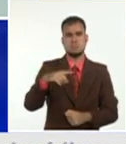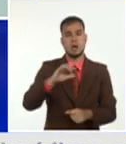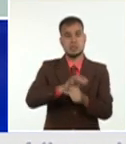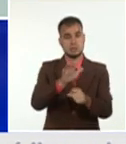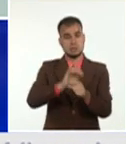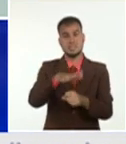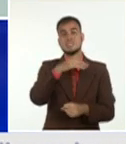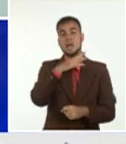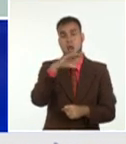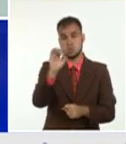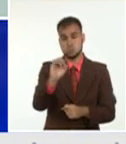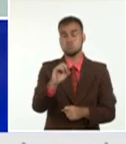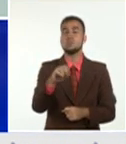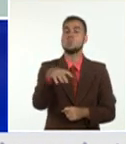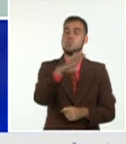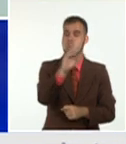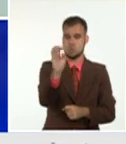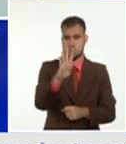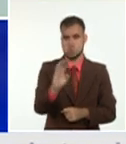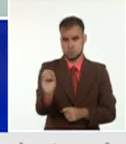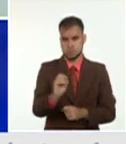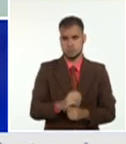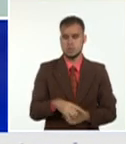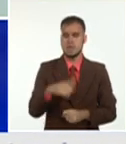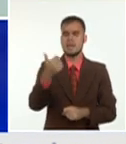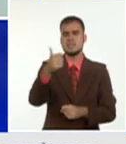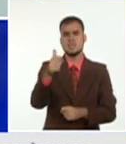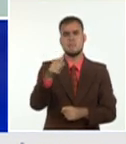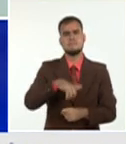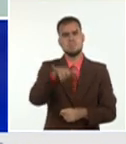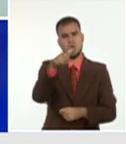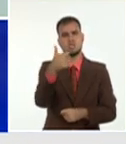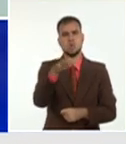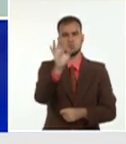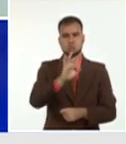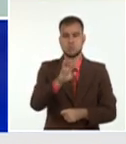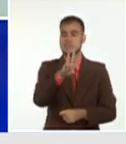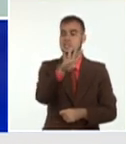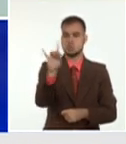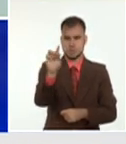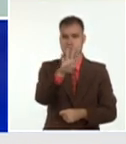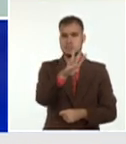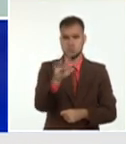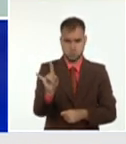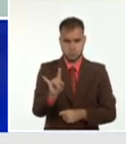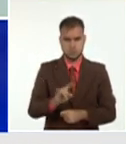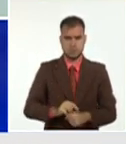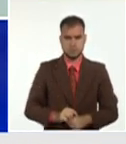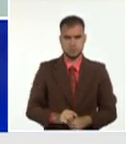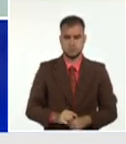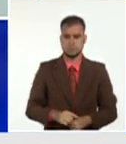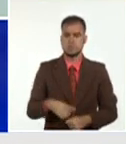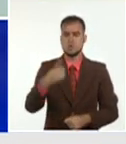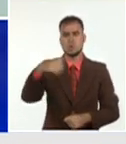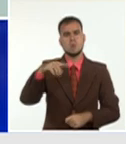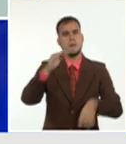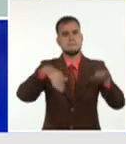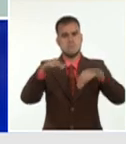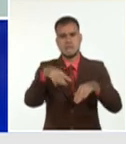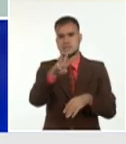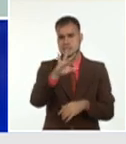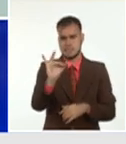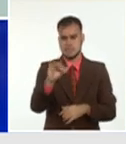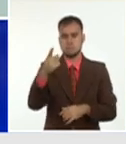40 cada uno, Boyeros y 10 de octubre con 39 cada uno, Playa 37, Centro